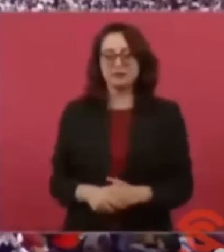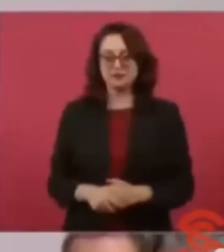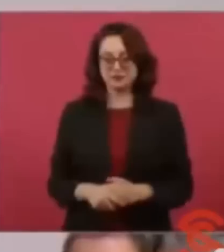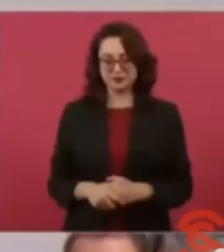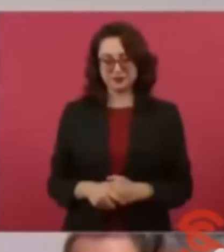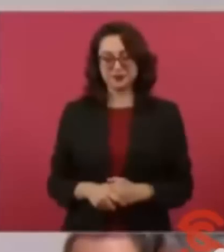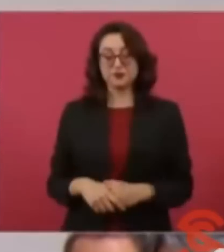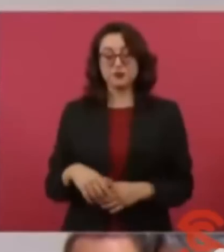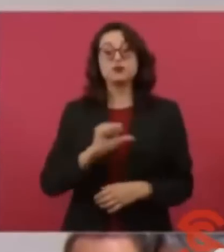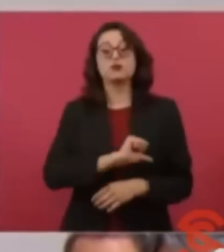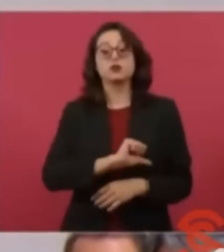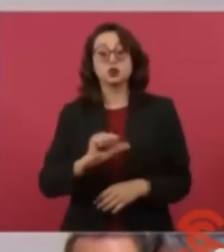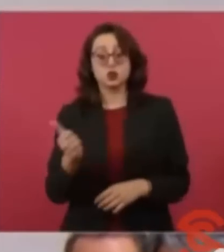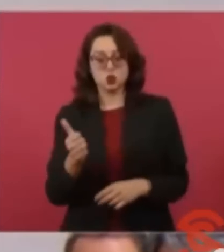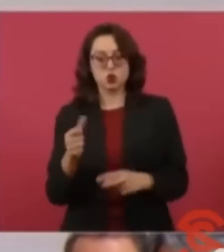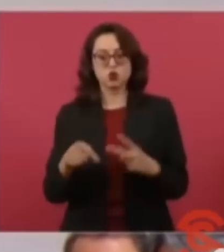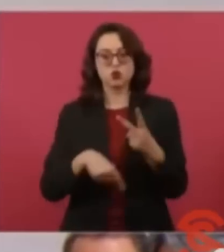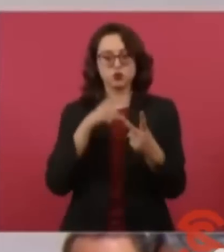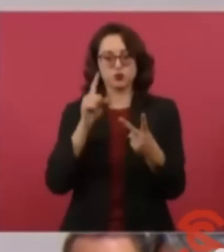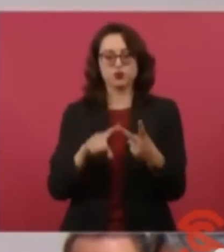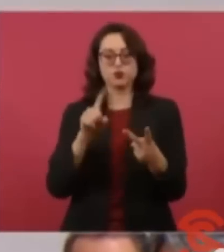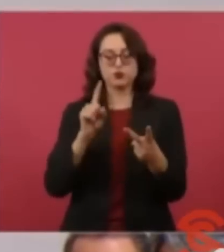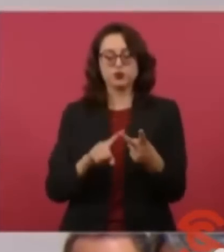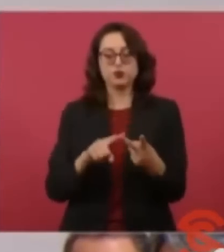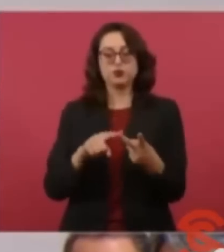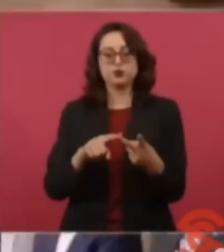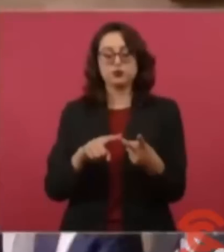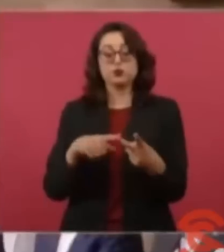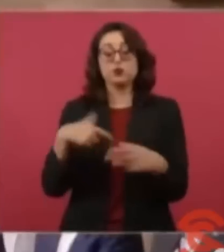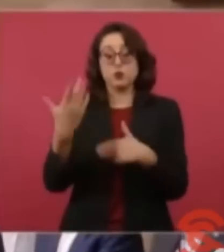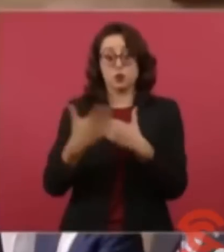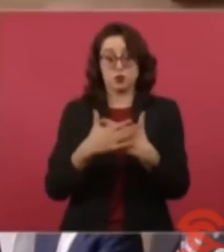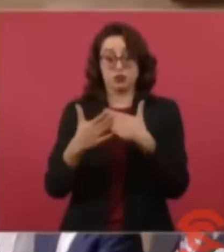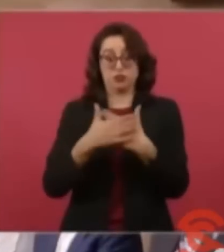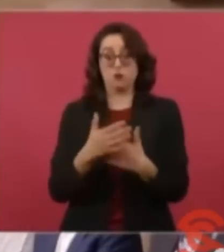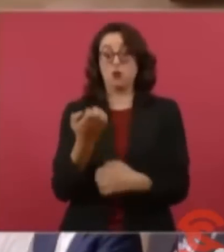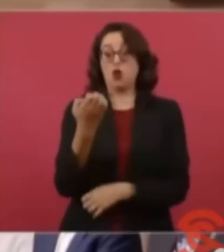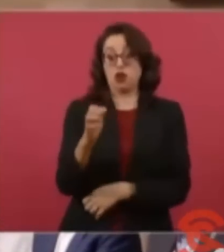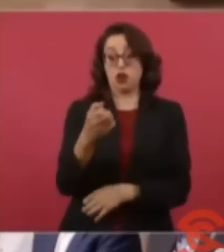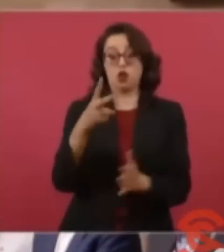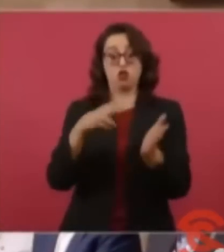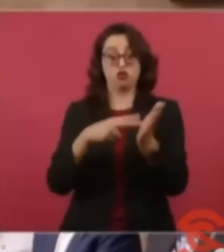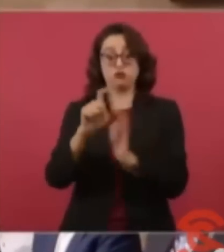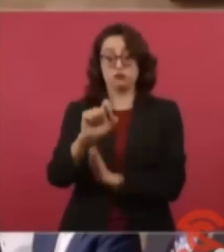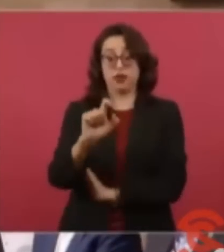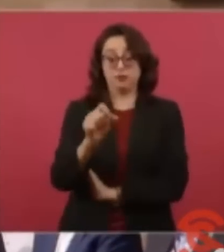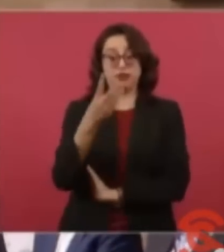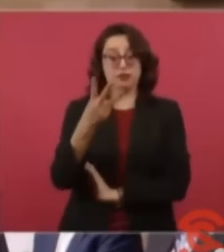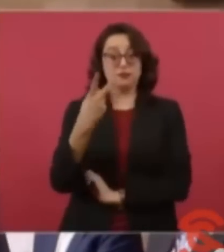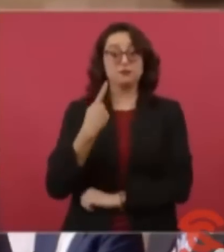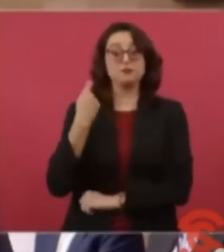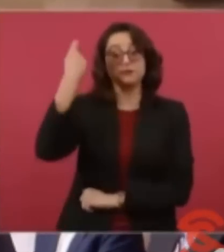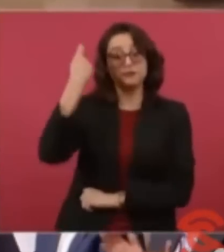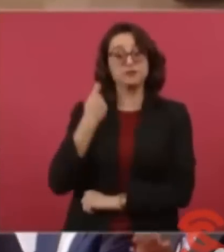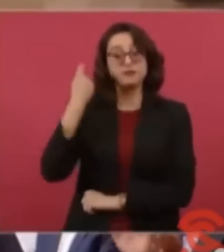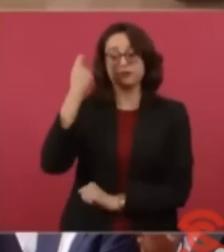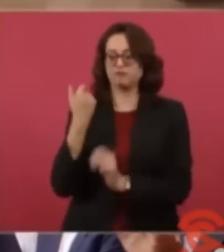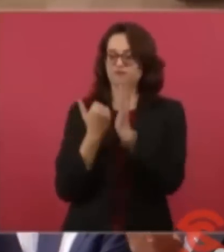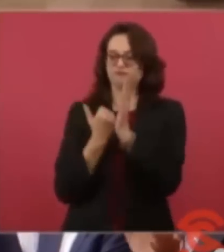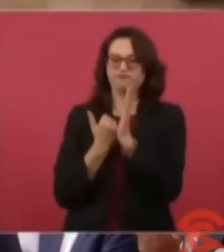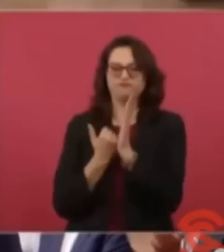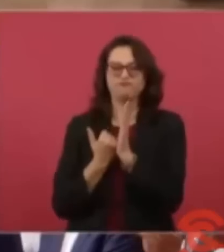Y otra información. A partir de enero hay un aumento a la pensión del